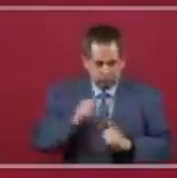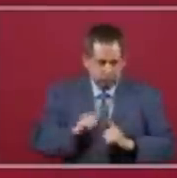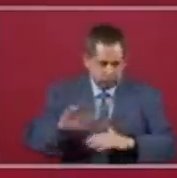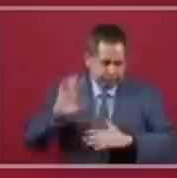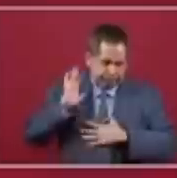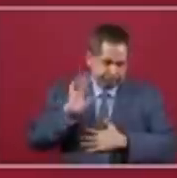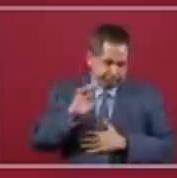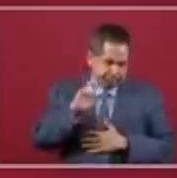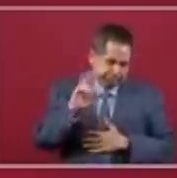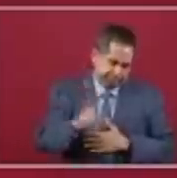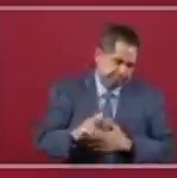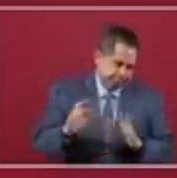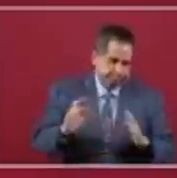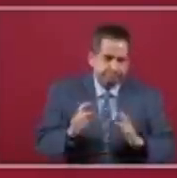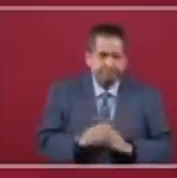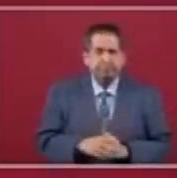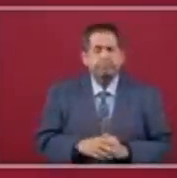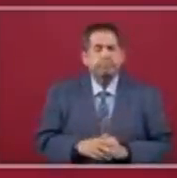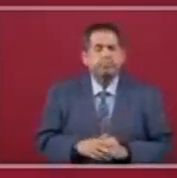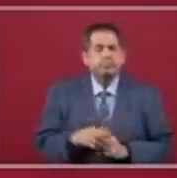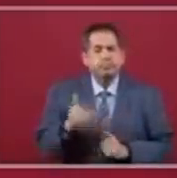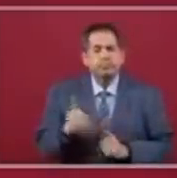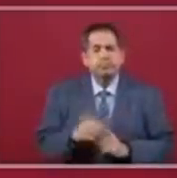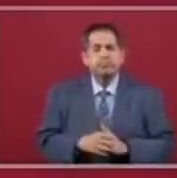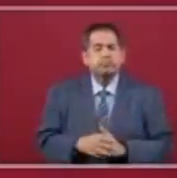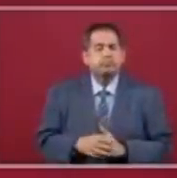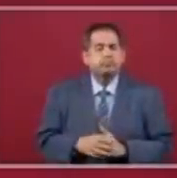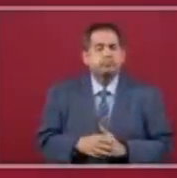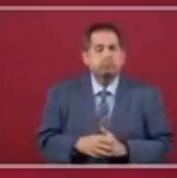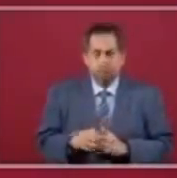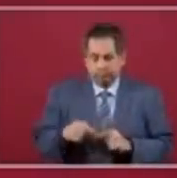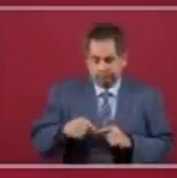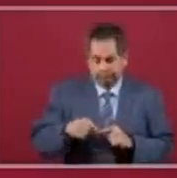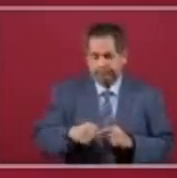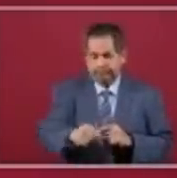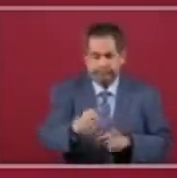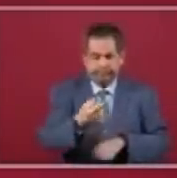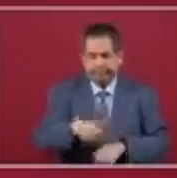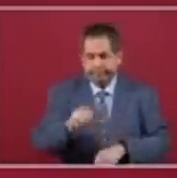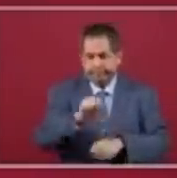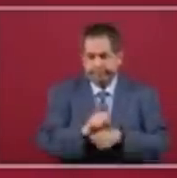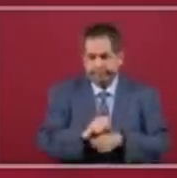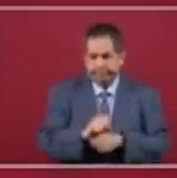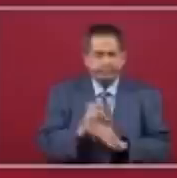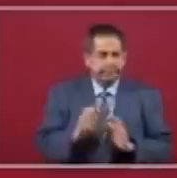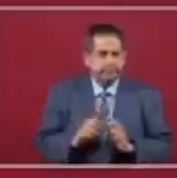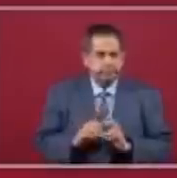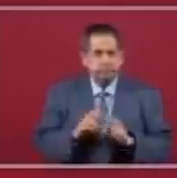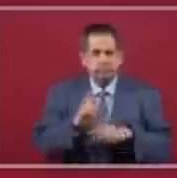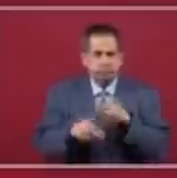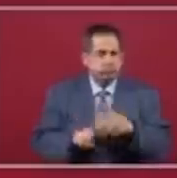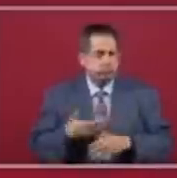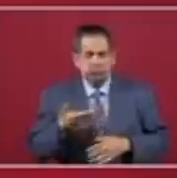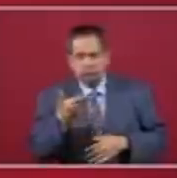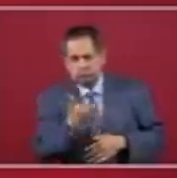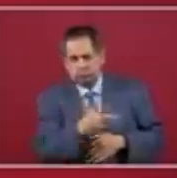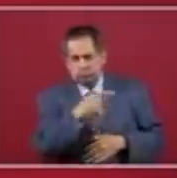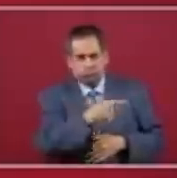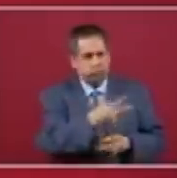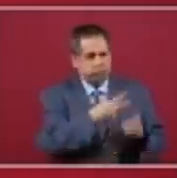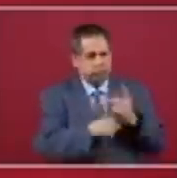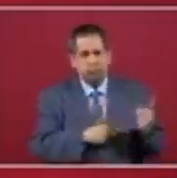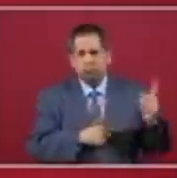compromiso y esta semana le voy a pedir que